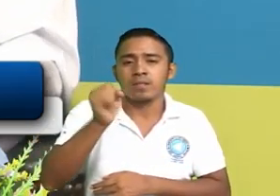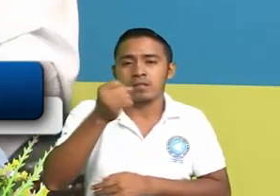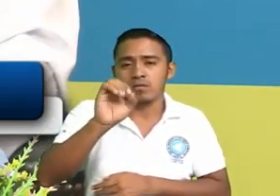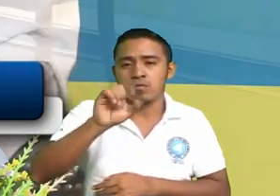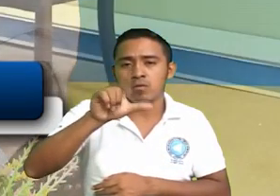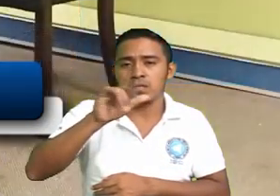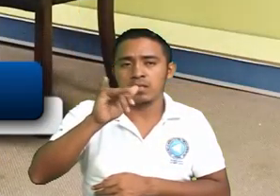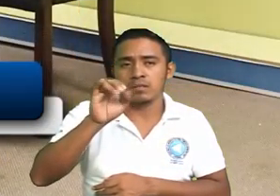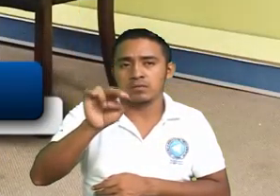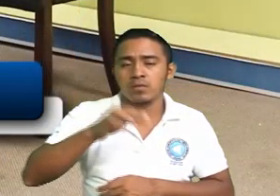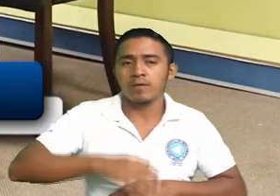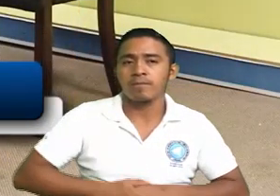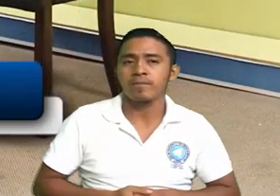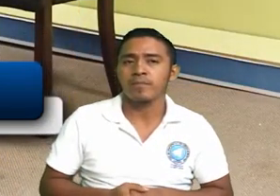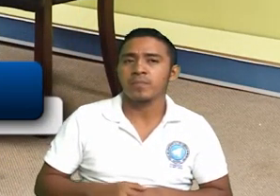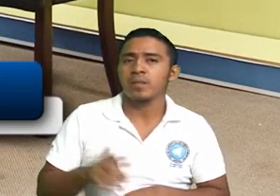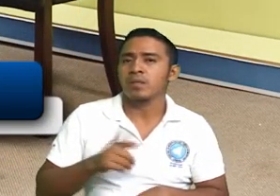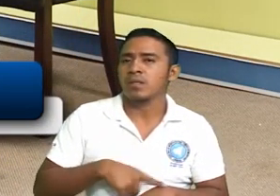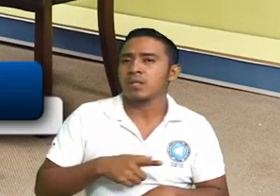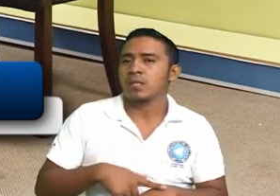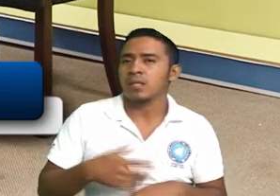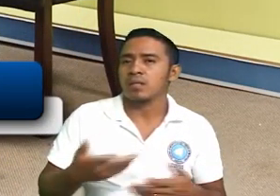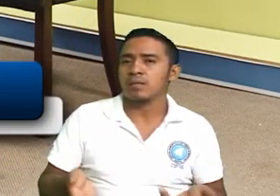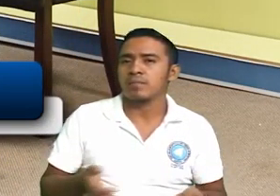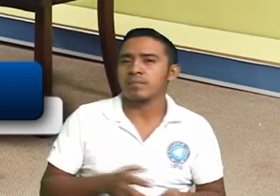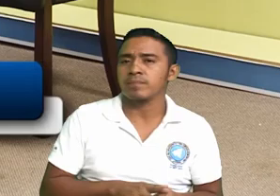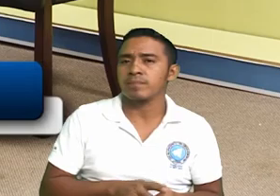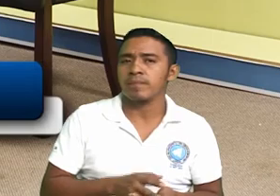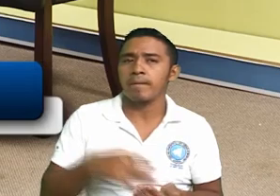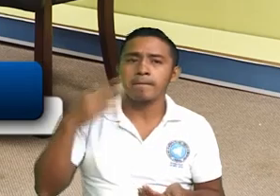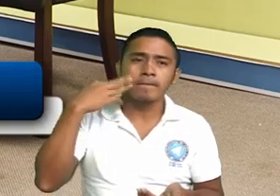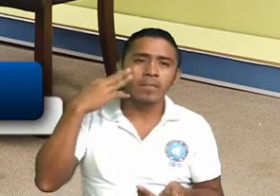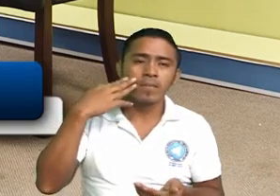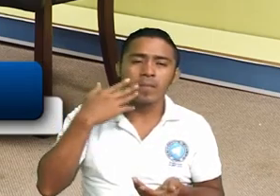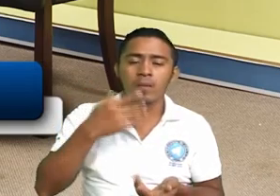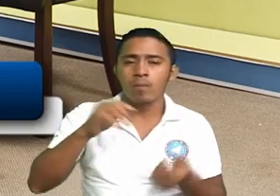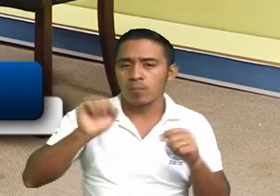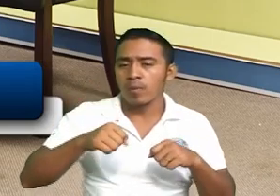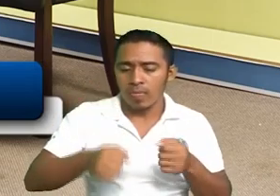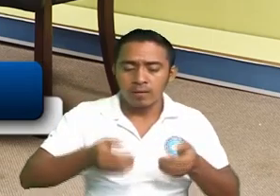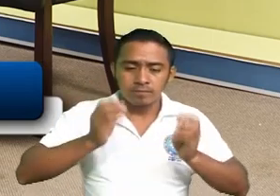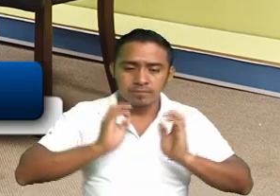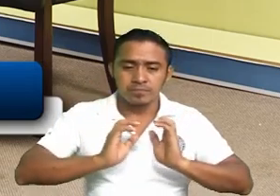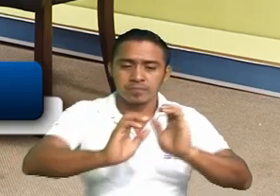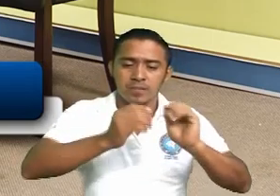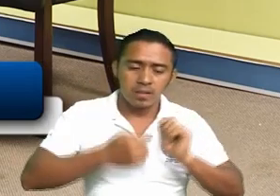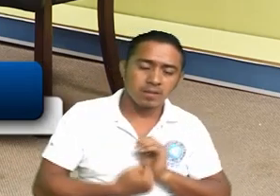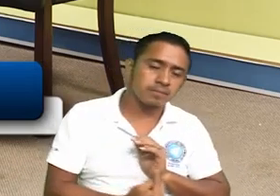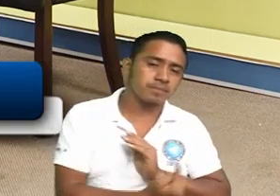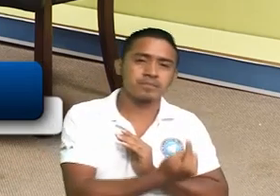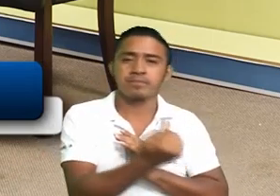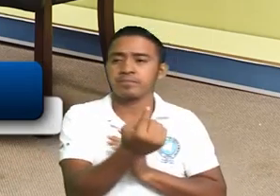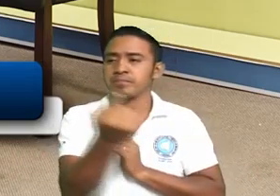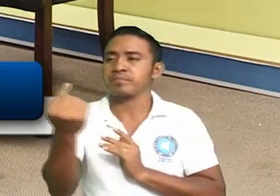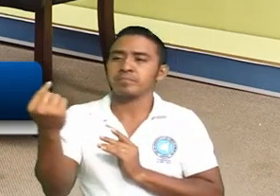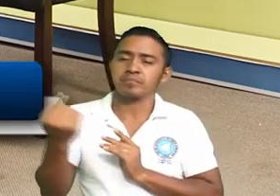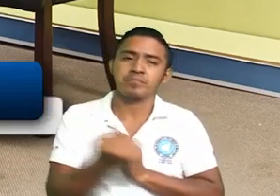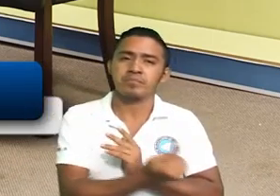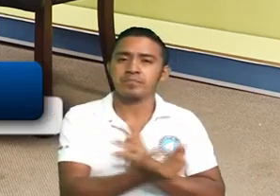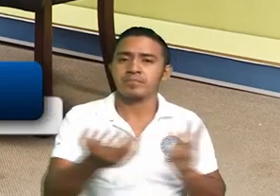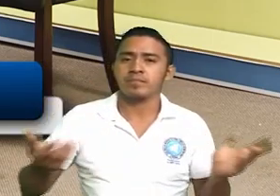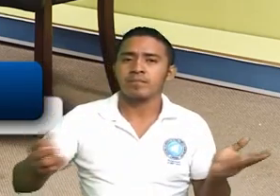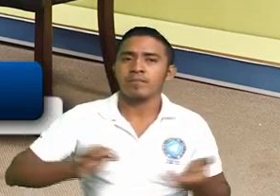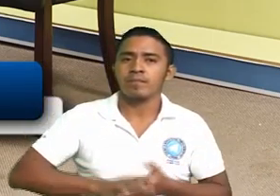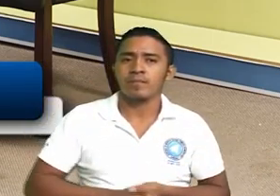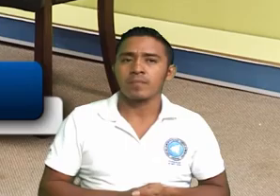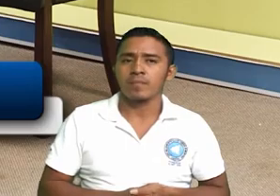bebé tiene lo que es pérdida de volumen, pérdida de agua, y obviamente va a tener lo que ustedes le llaman calor, que nosotros, para